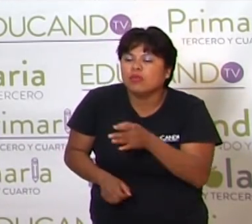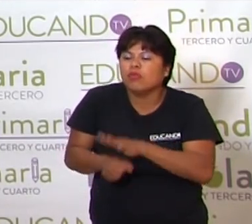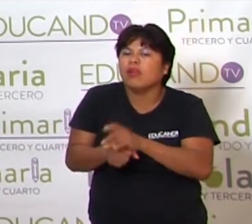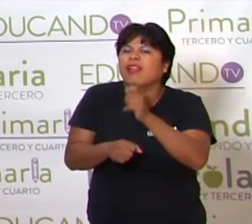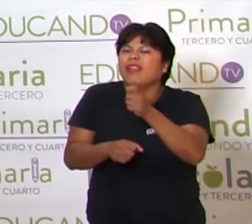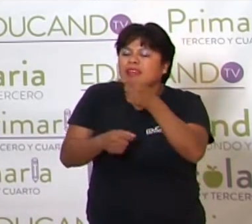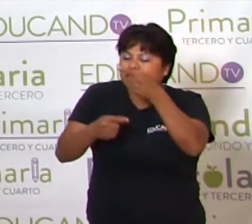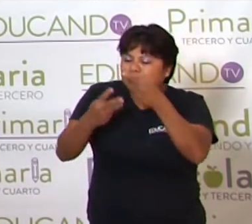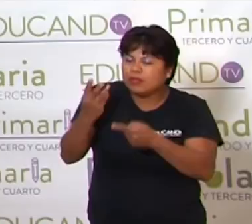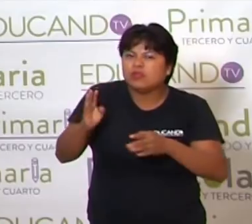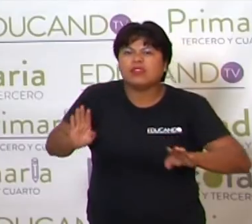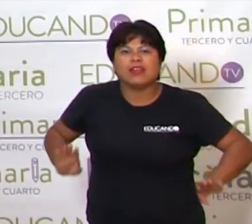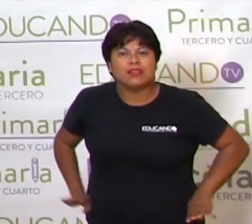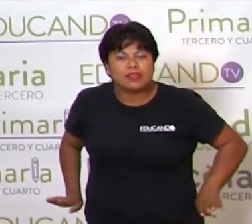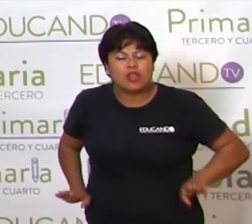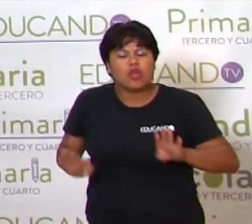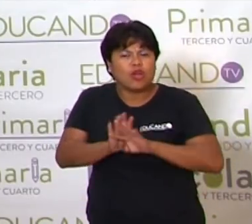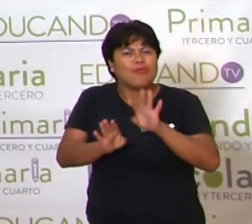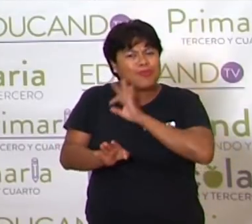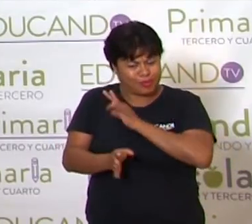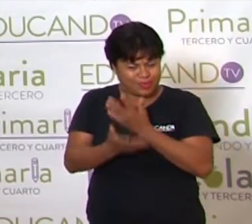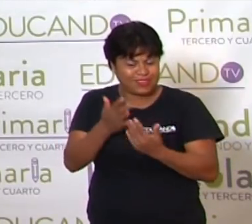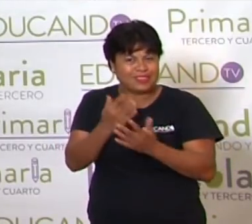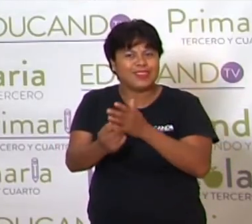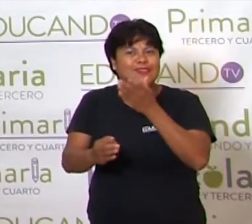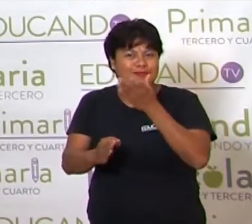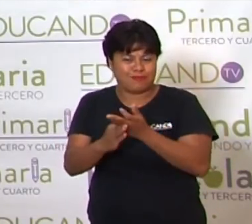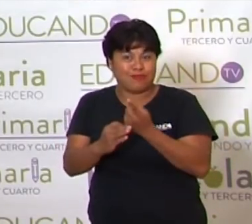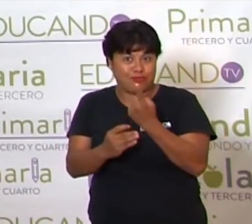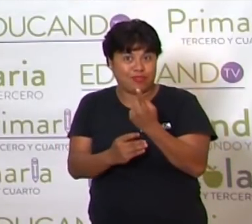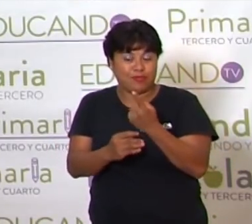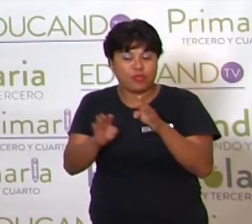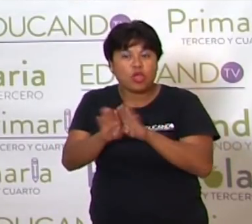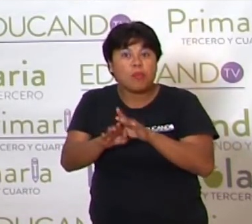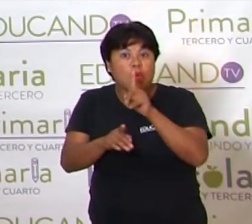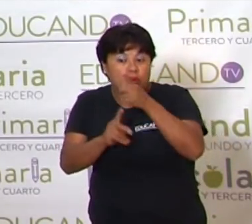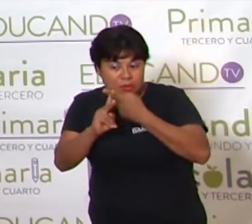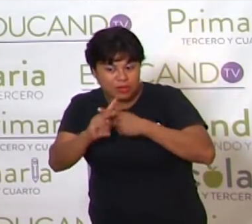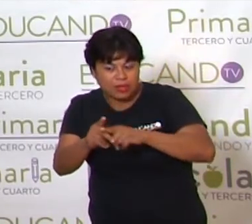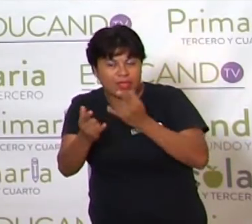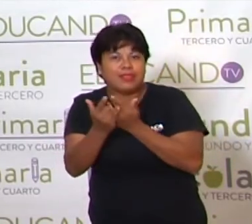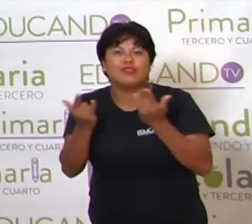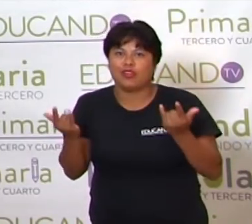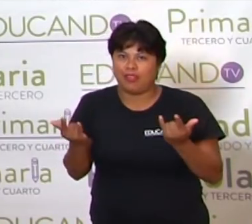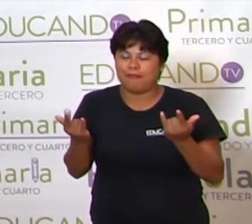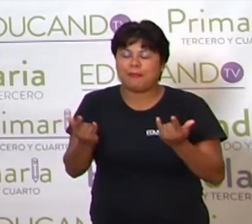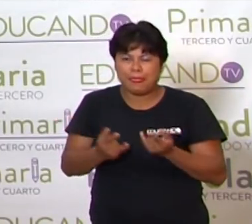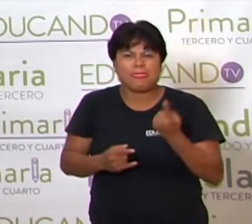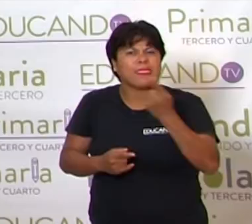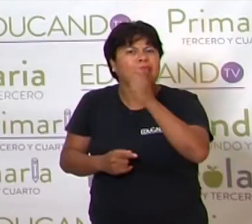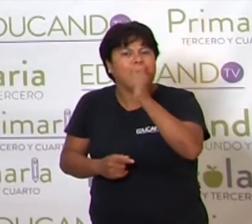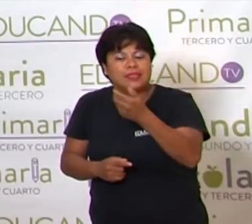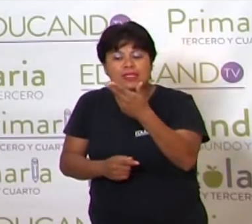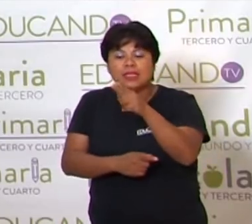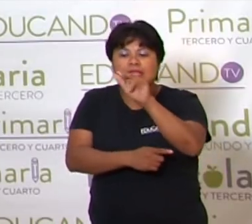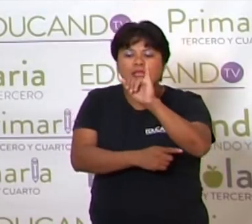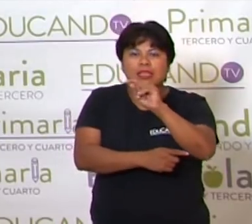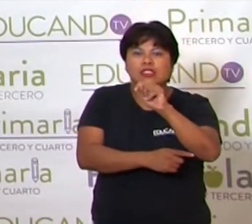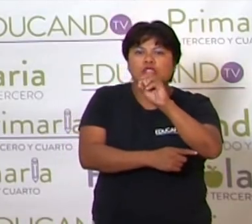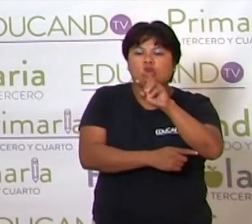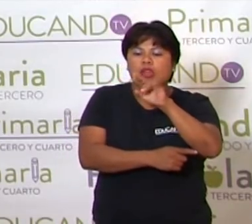elementos y cómo podemos hacer una, a partir de una historia. Entonces, ¿qué es una historieta? ¿Qué es lo